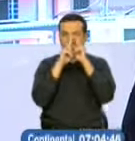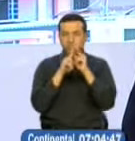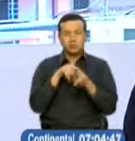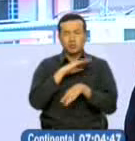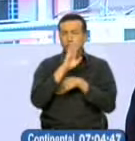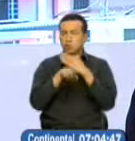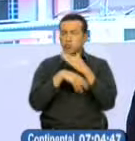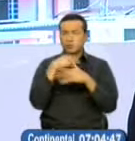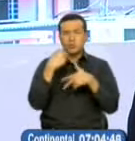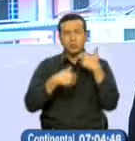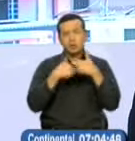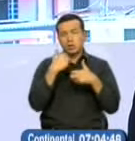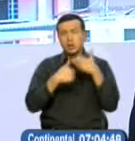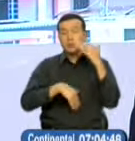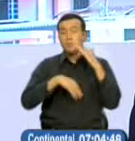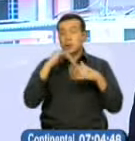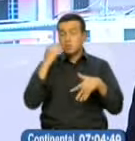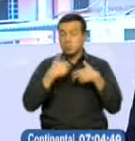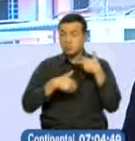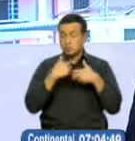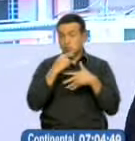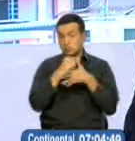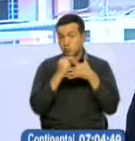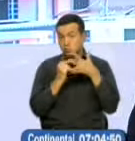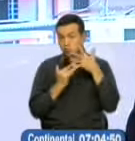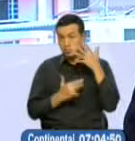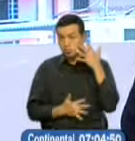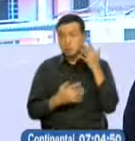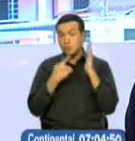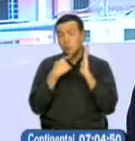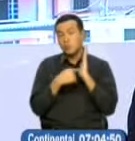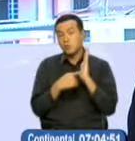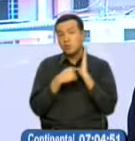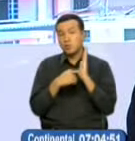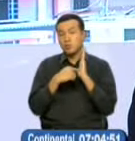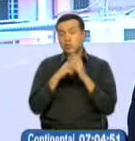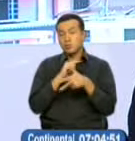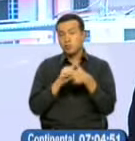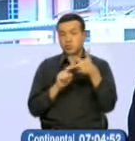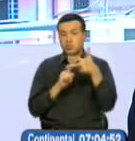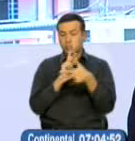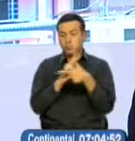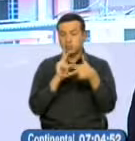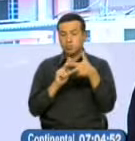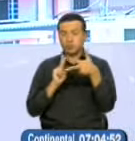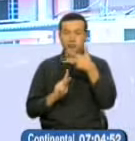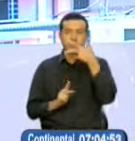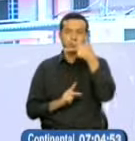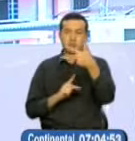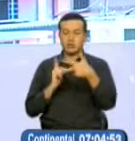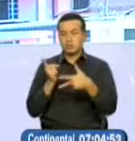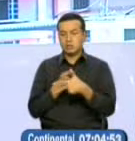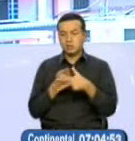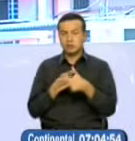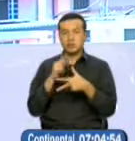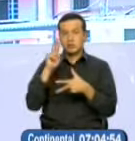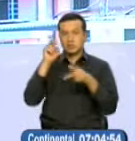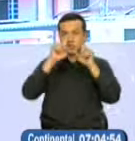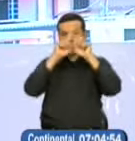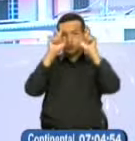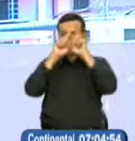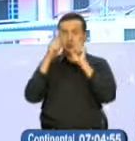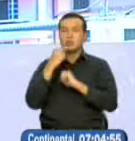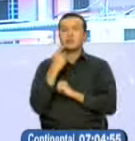las problemáticas que más aqueja al sector, que lo podría resumir en tres aspectos importantes. El primero, el sector empresarial